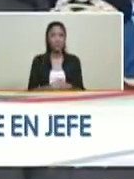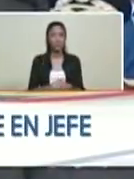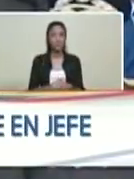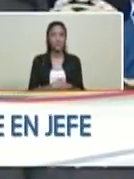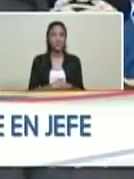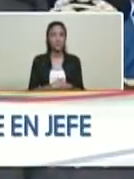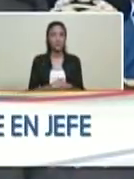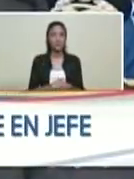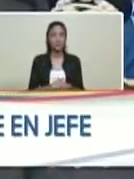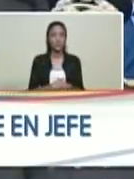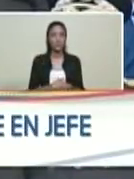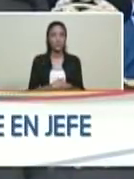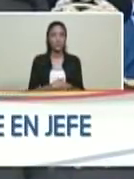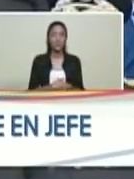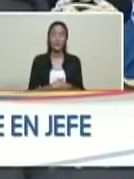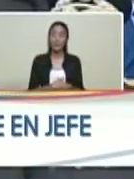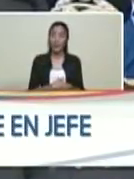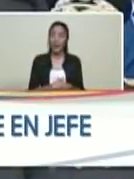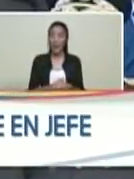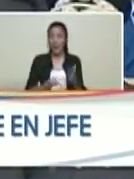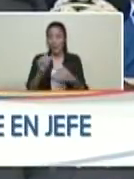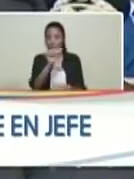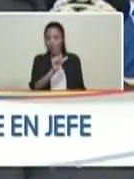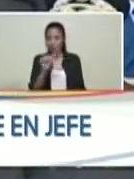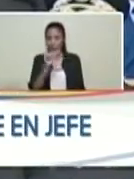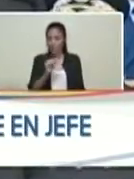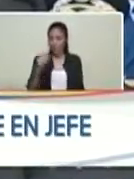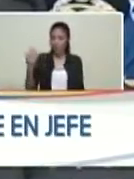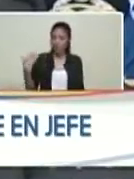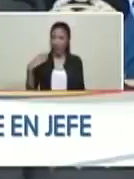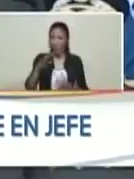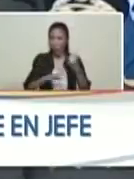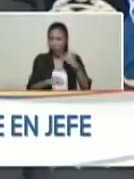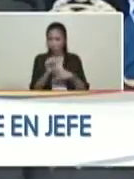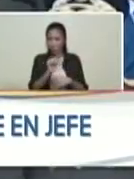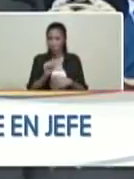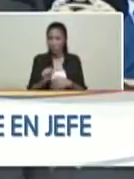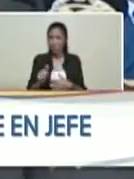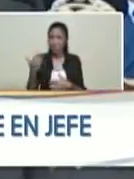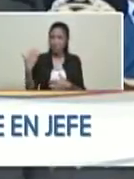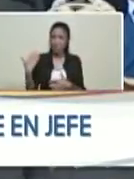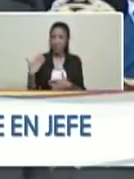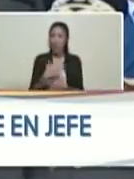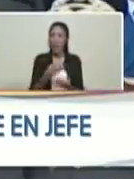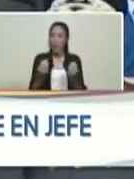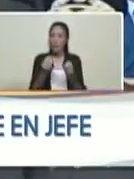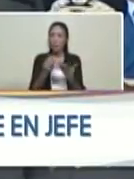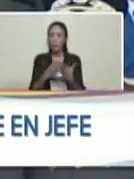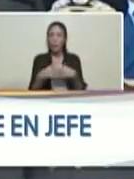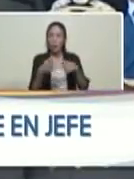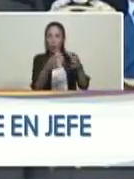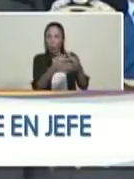saben ustedes que en las últimas semanas hemos venido desmembrando una conspiración